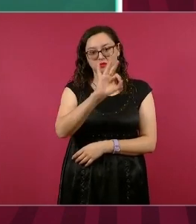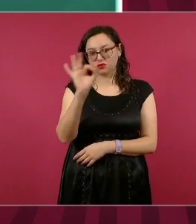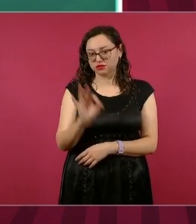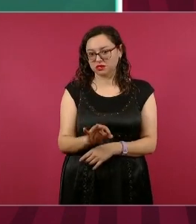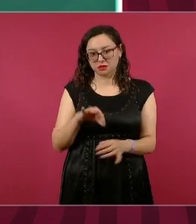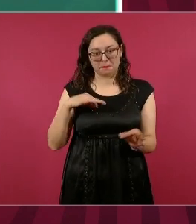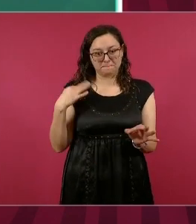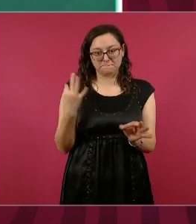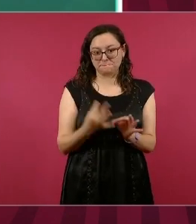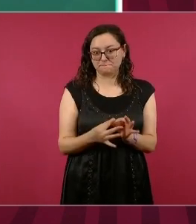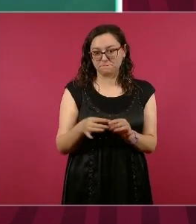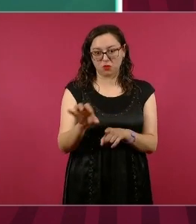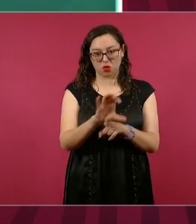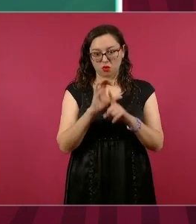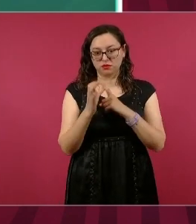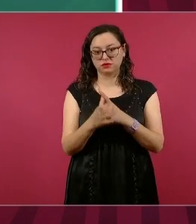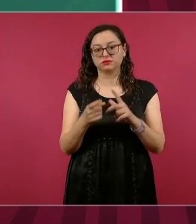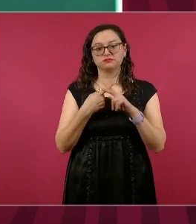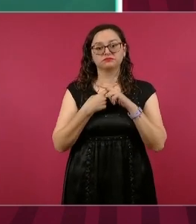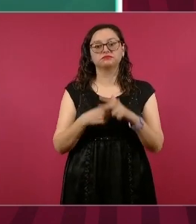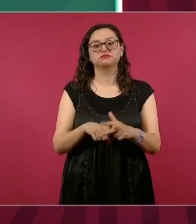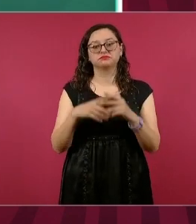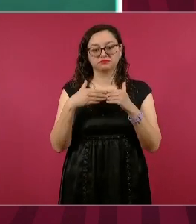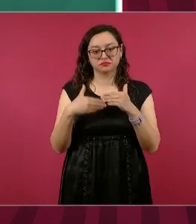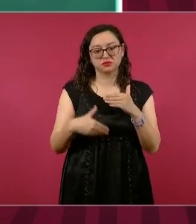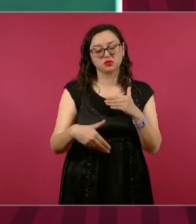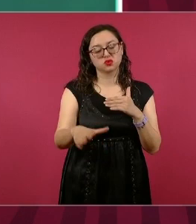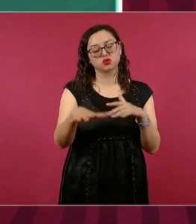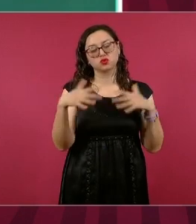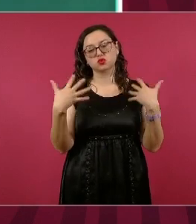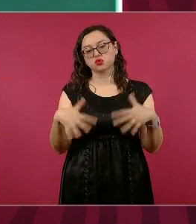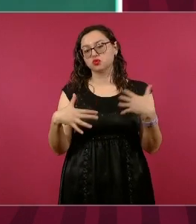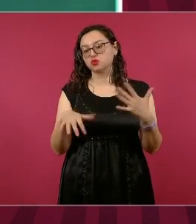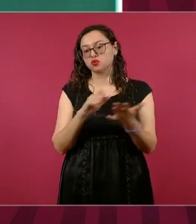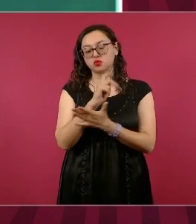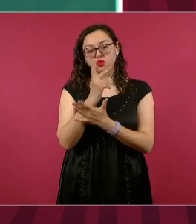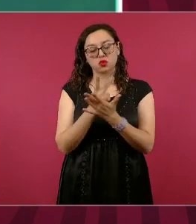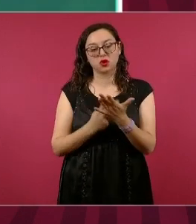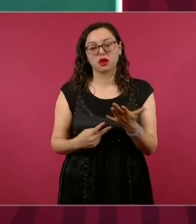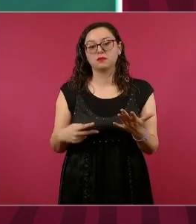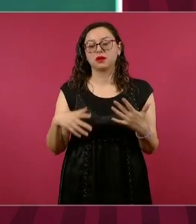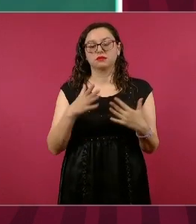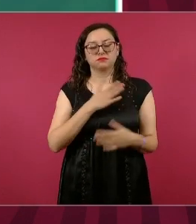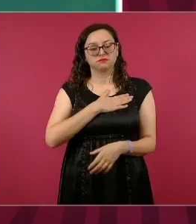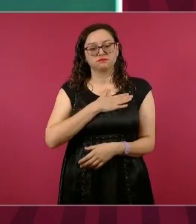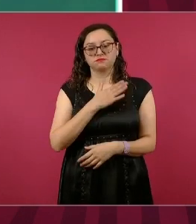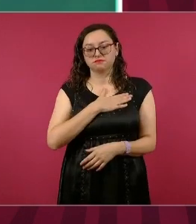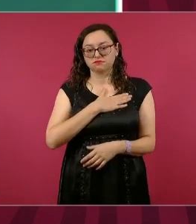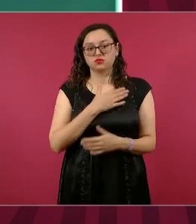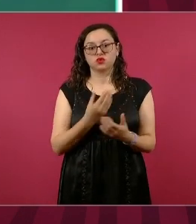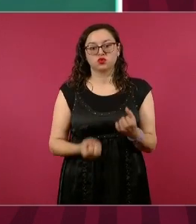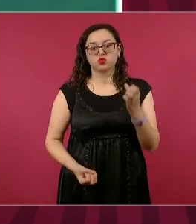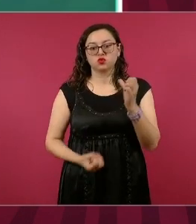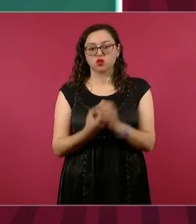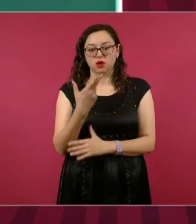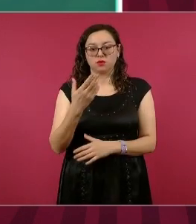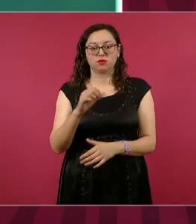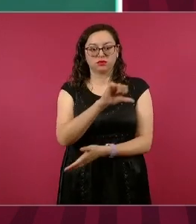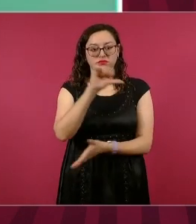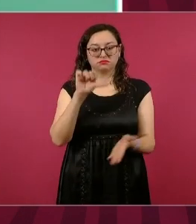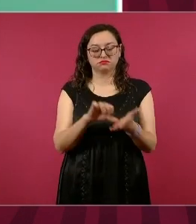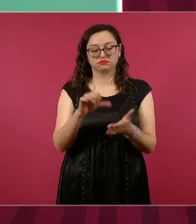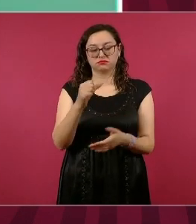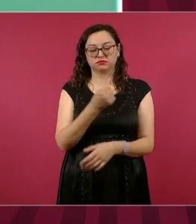poder tener esta puesta en marcha del programa tan noble que el día de hoy nos reúne, que es La Clínica Es Nuestra. Los